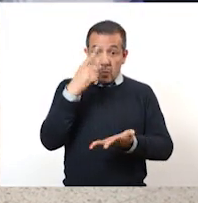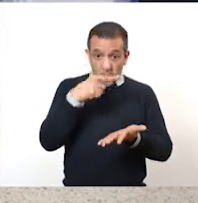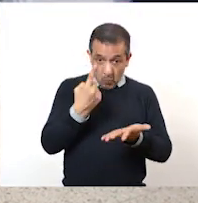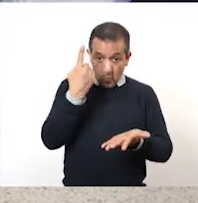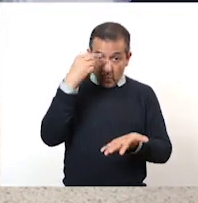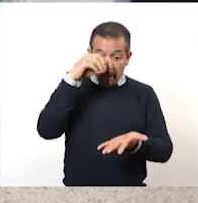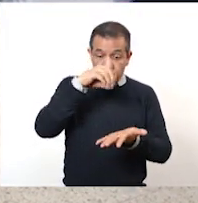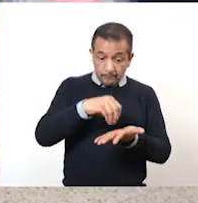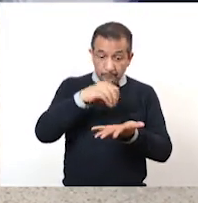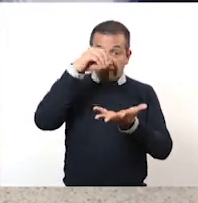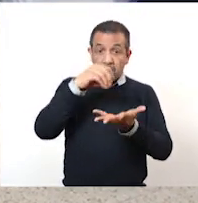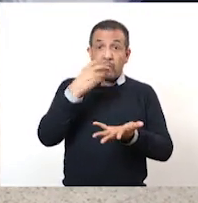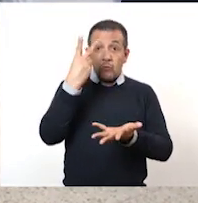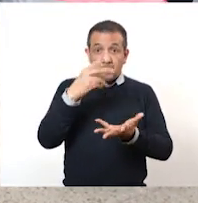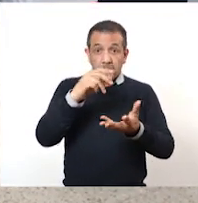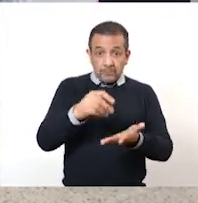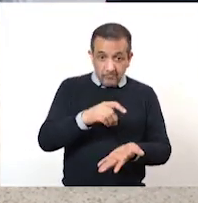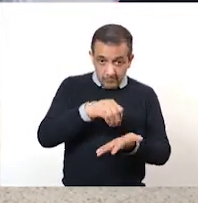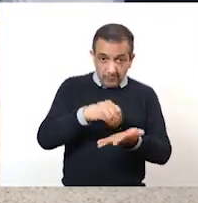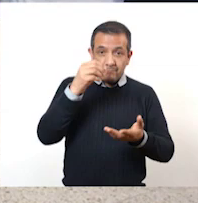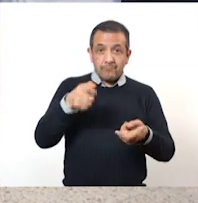más.